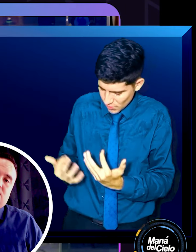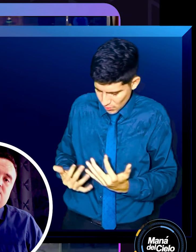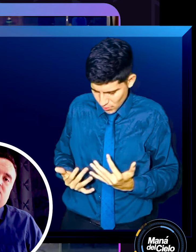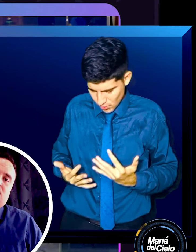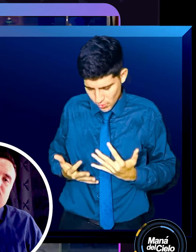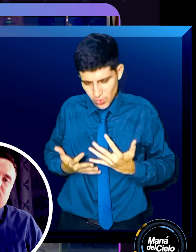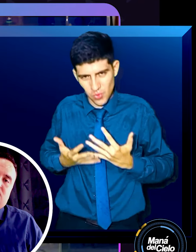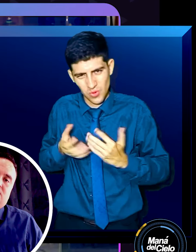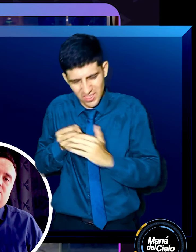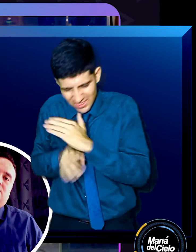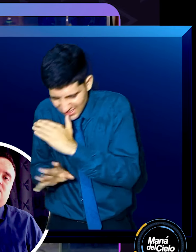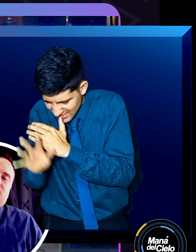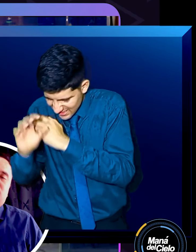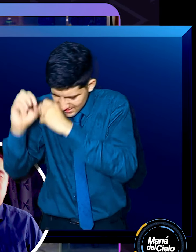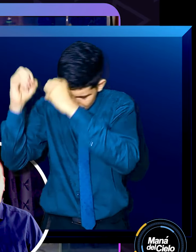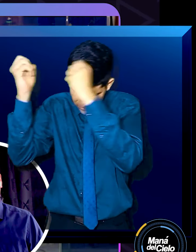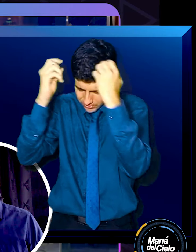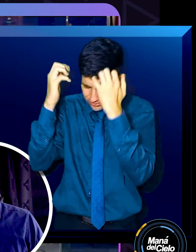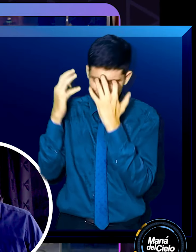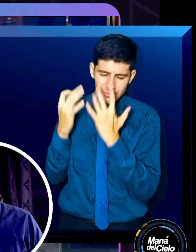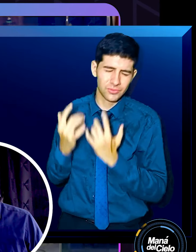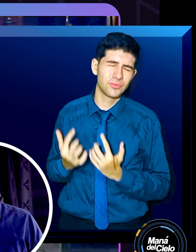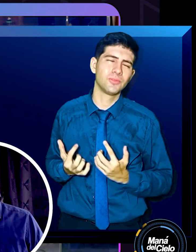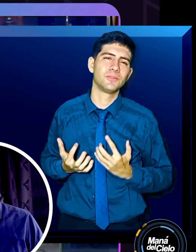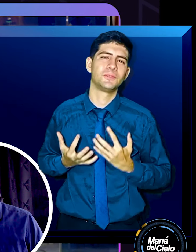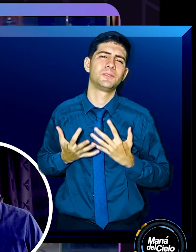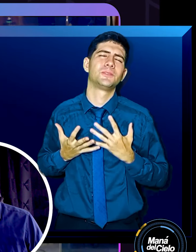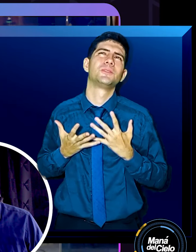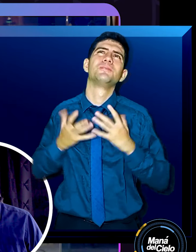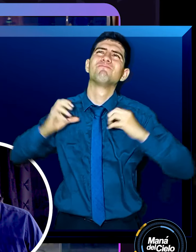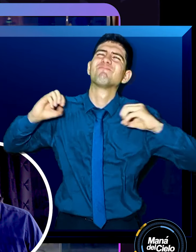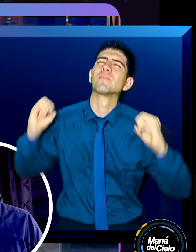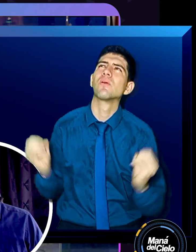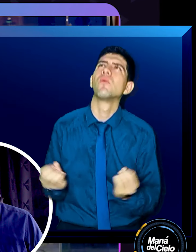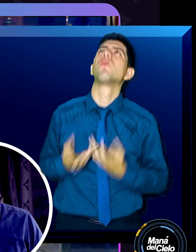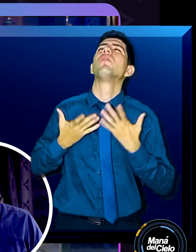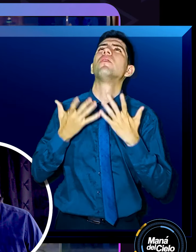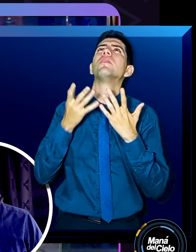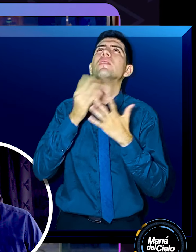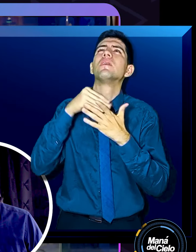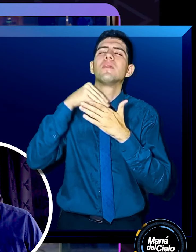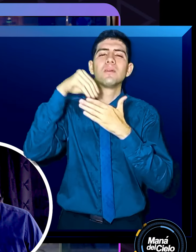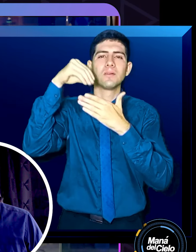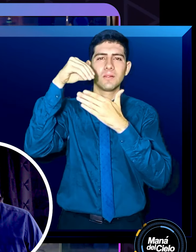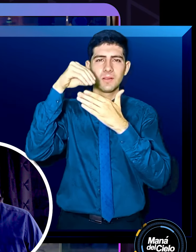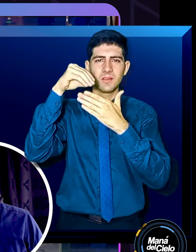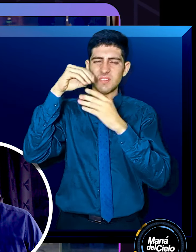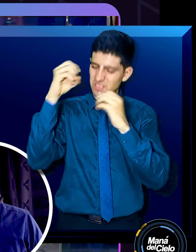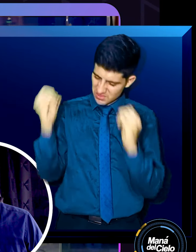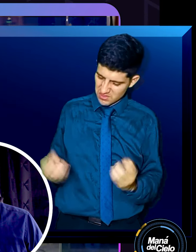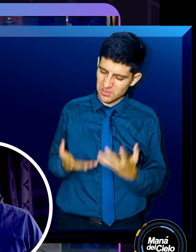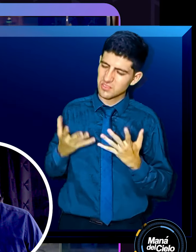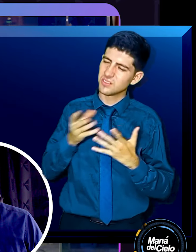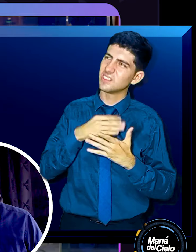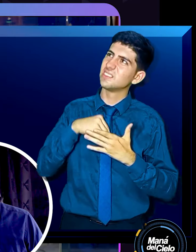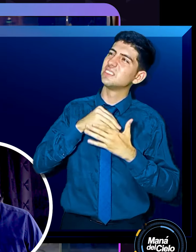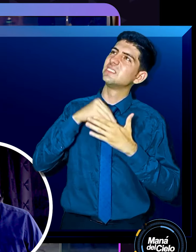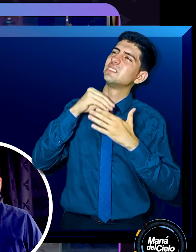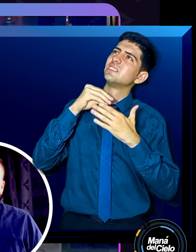mojarte todo, báñate, que te refresque el alma, que refresque todo tu ser. Así